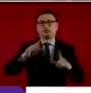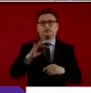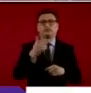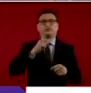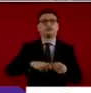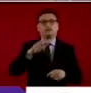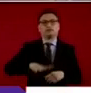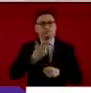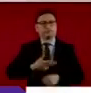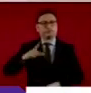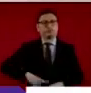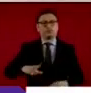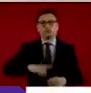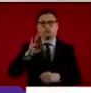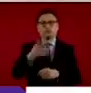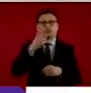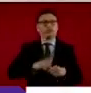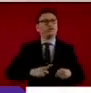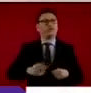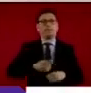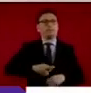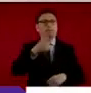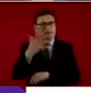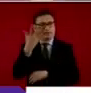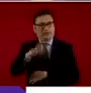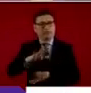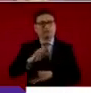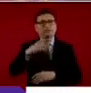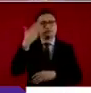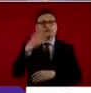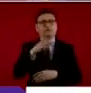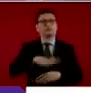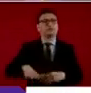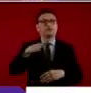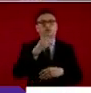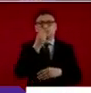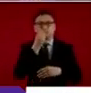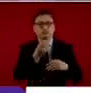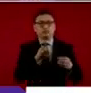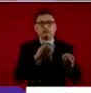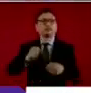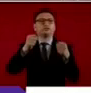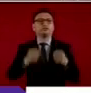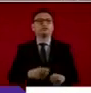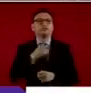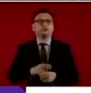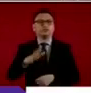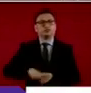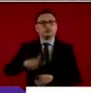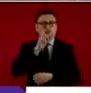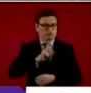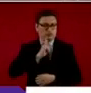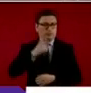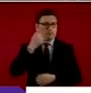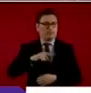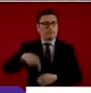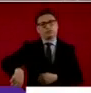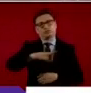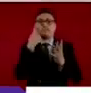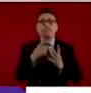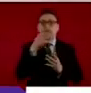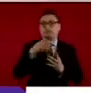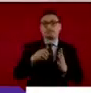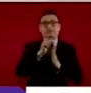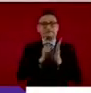objetivo es prevenir las brechas de violencia en los centros de justicia de todo el país. Esta campaña es en coordinación con